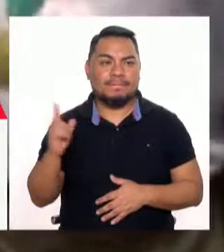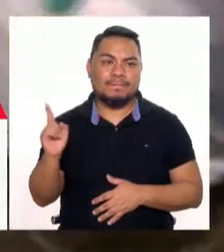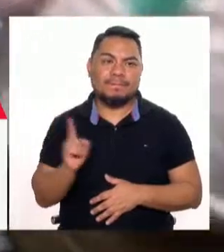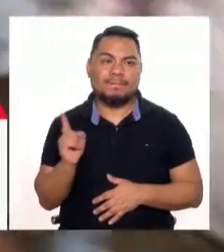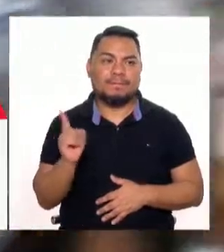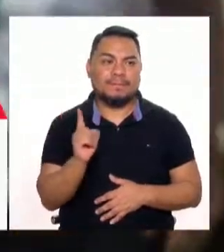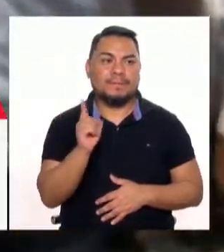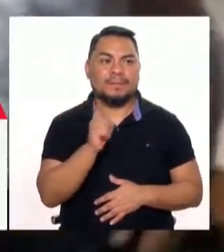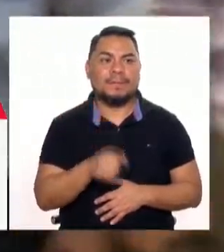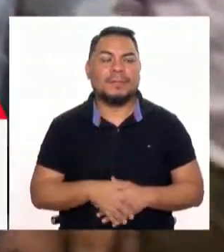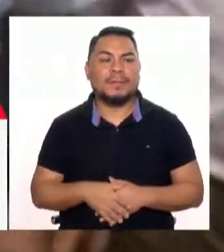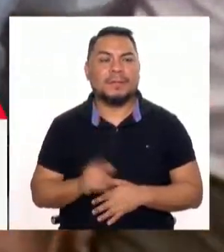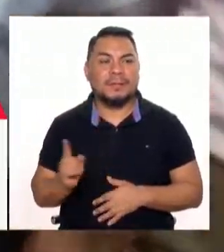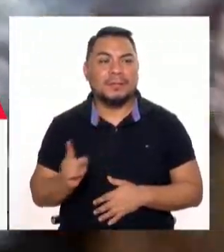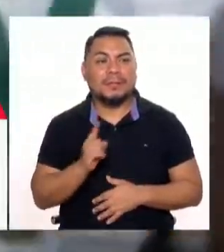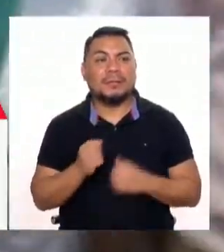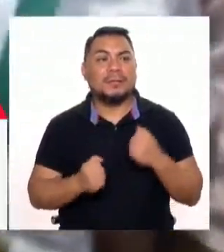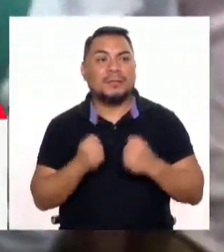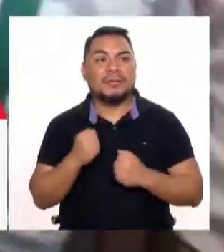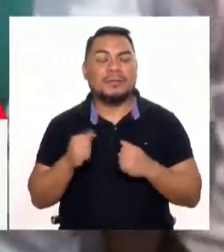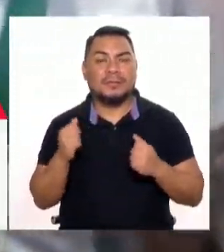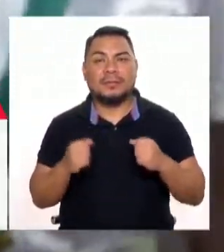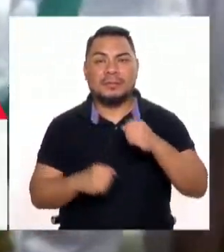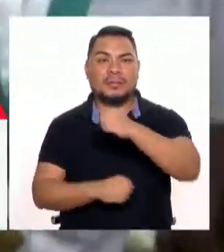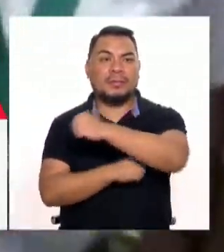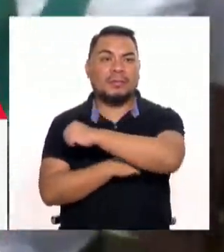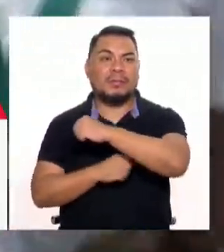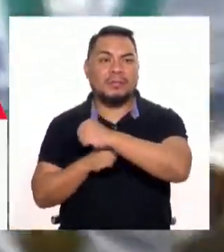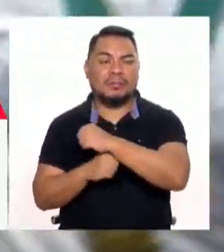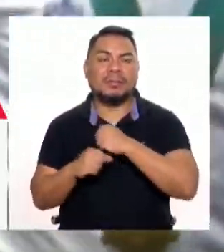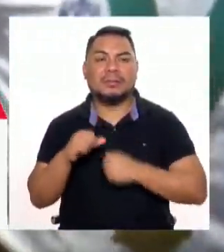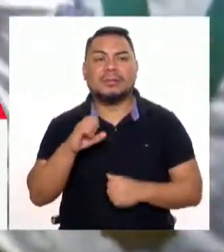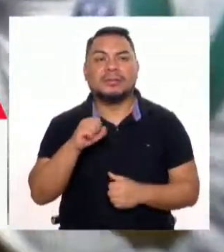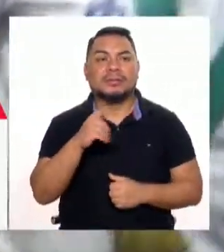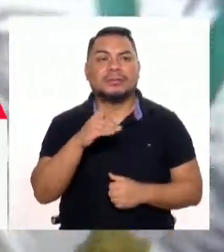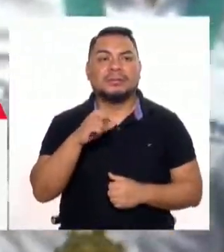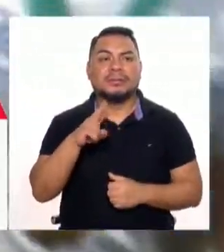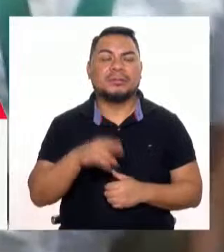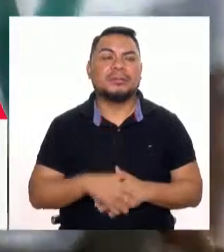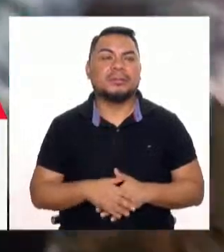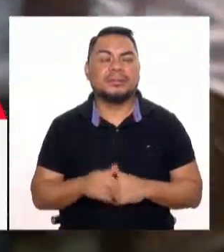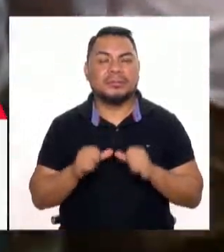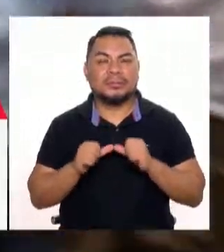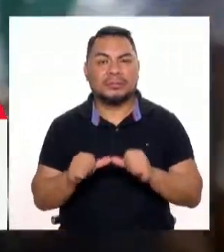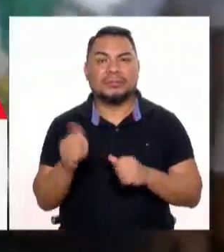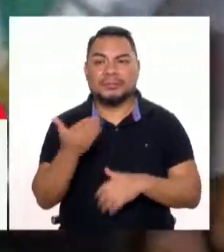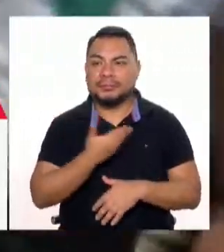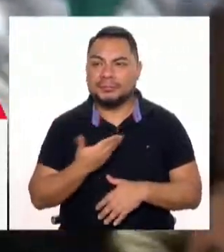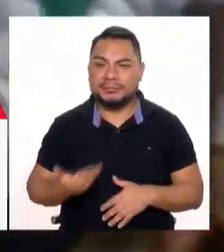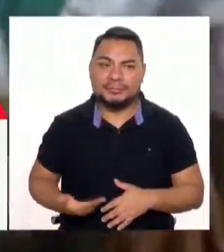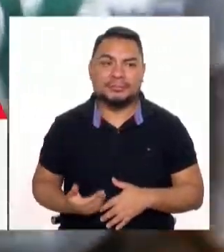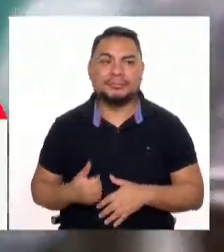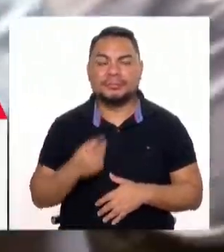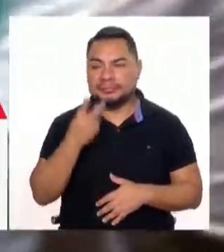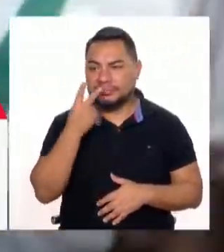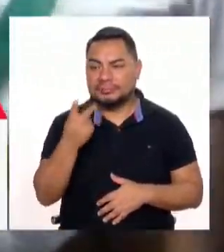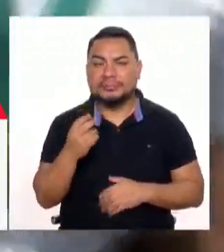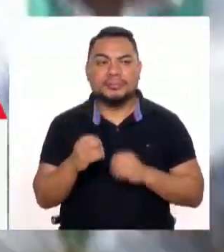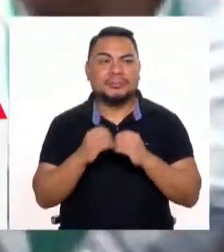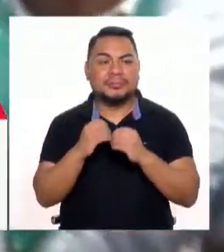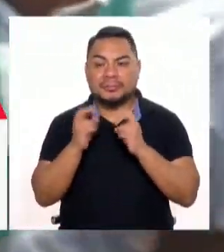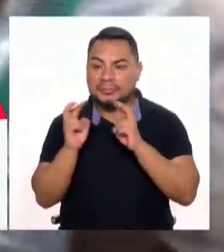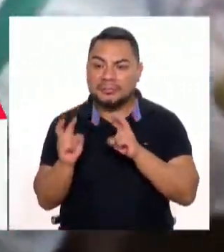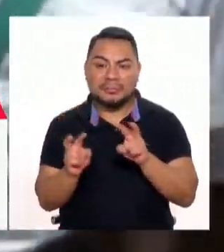prácticamente corriendo este puente Salvador continúa la presidenta inspeccionando la